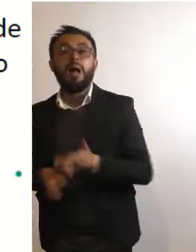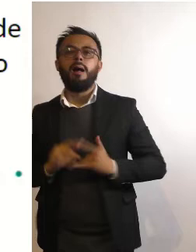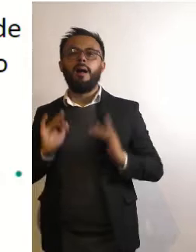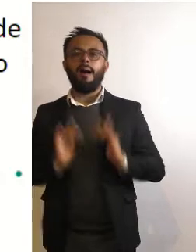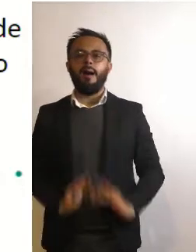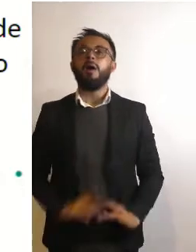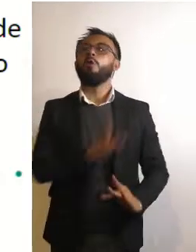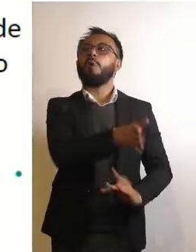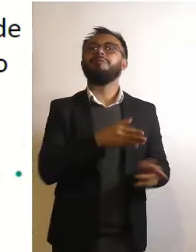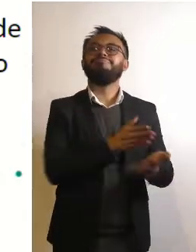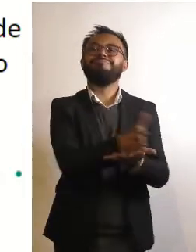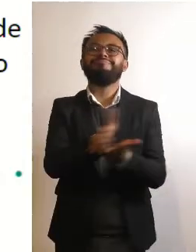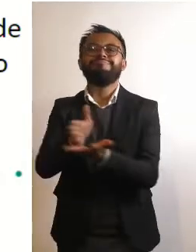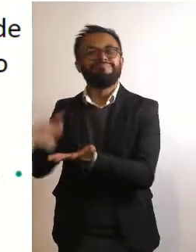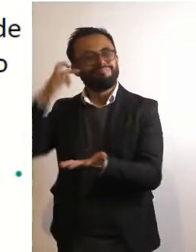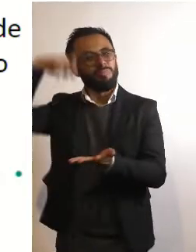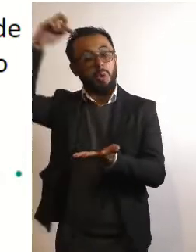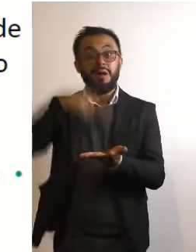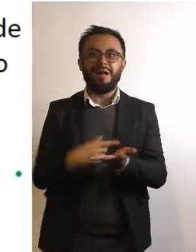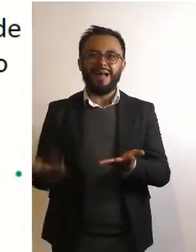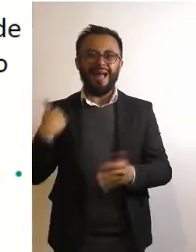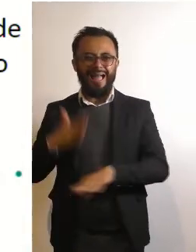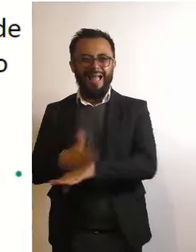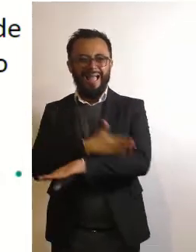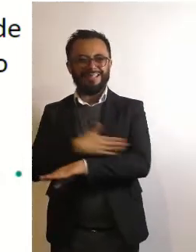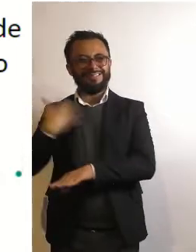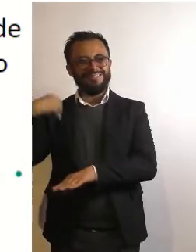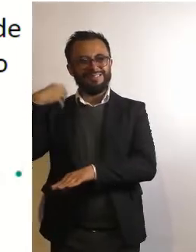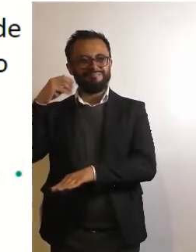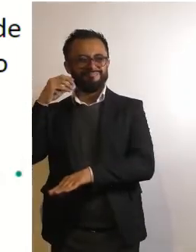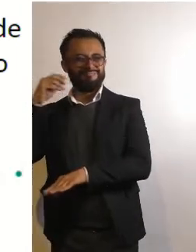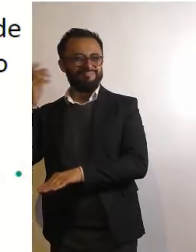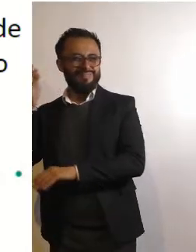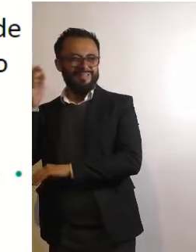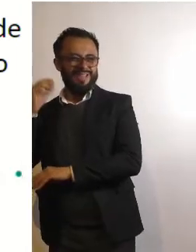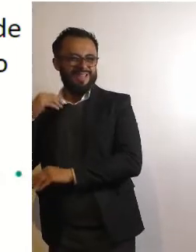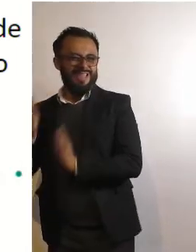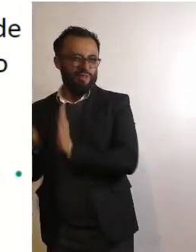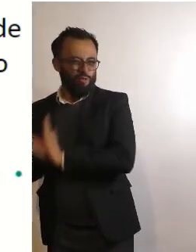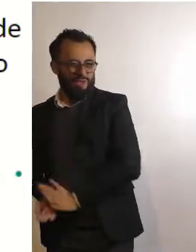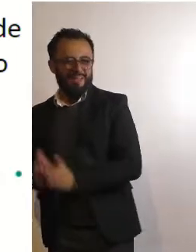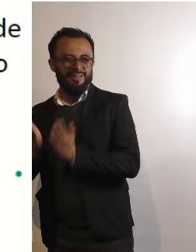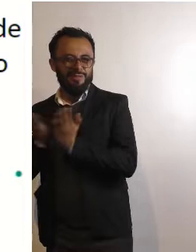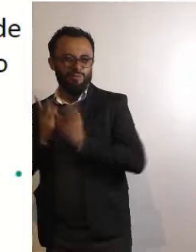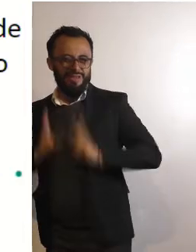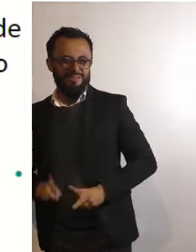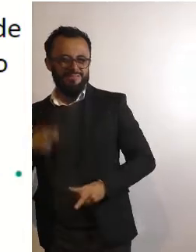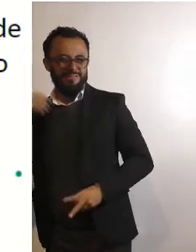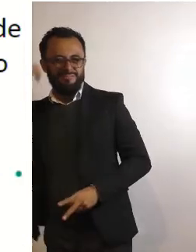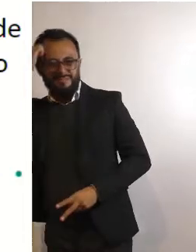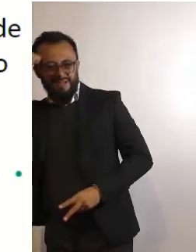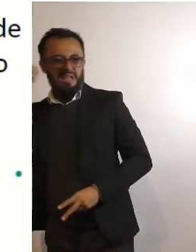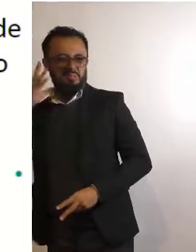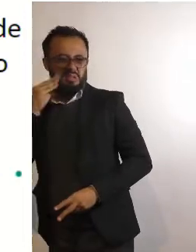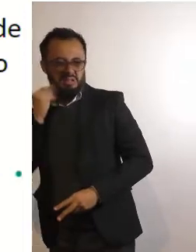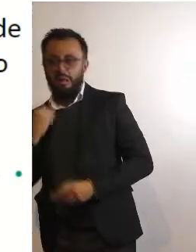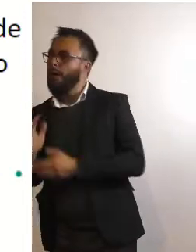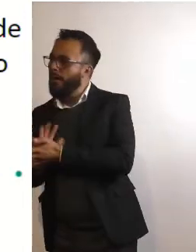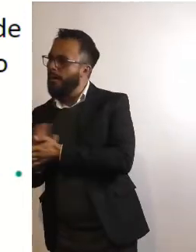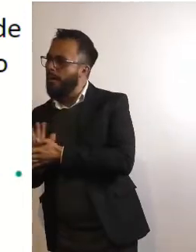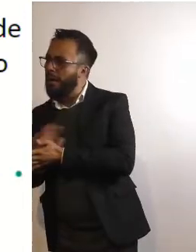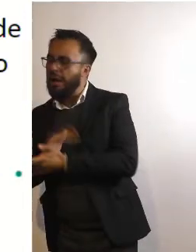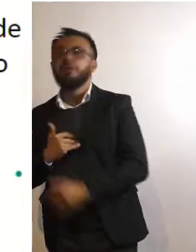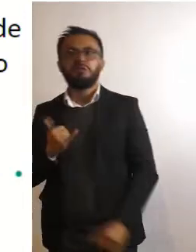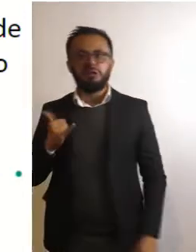escuchar algunas de esas experiencias que se han venido realizando en las diferentes facultades. En temas de evaluación